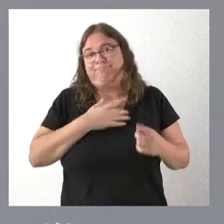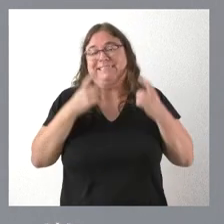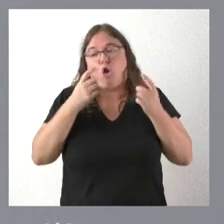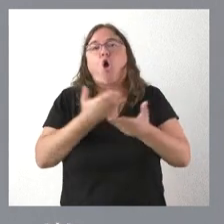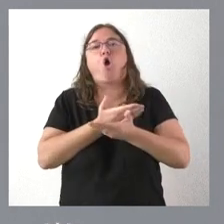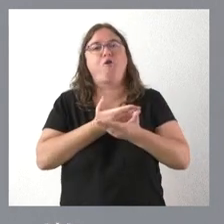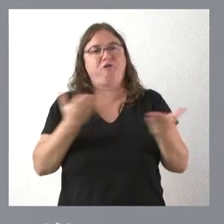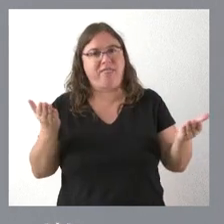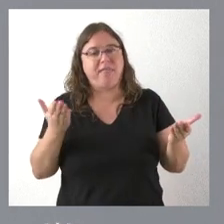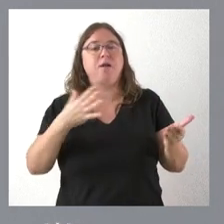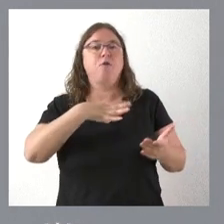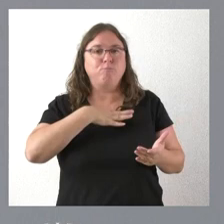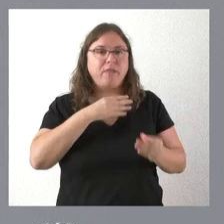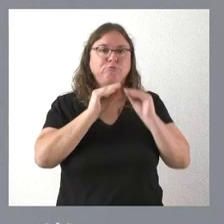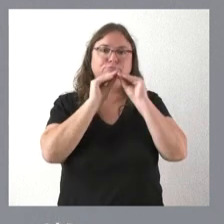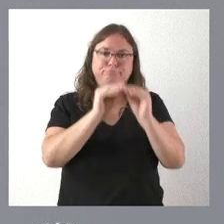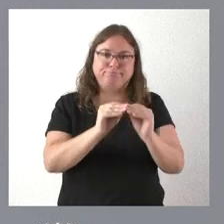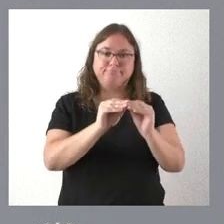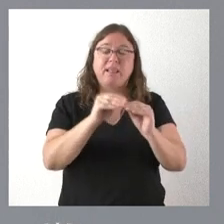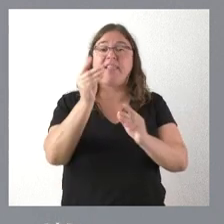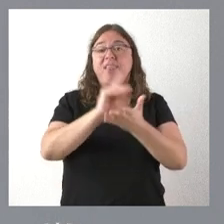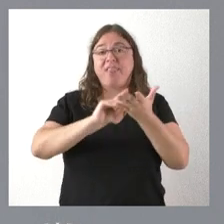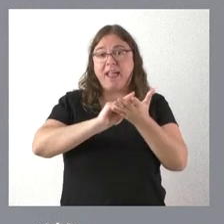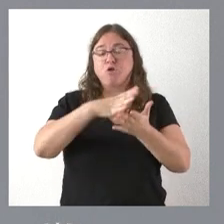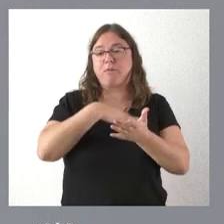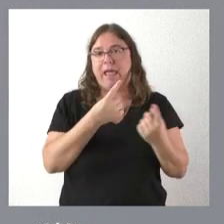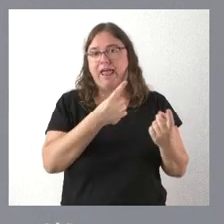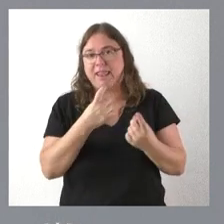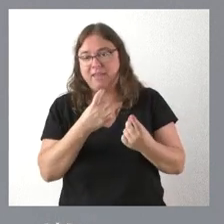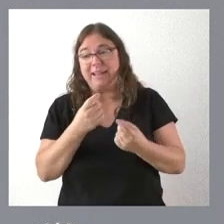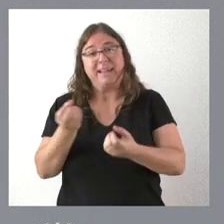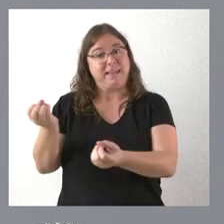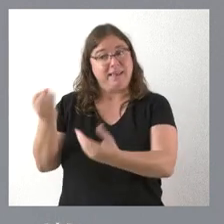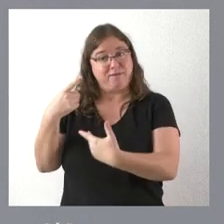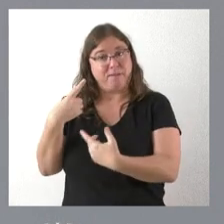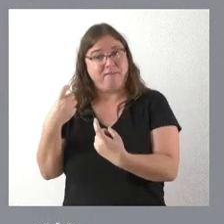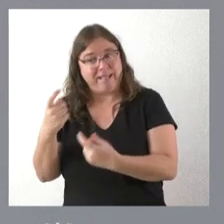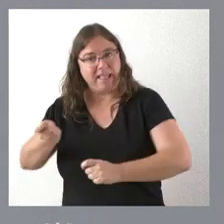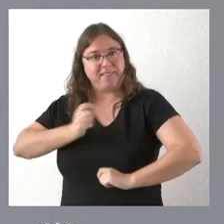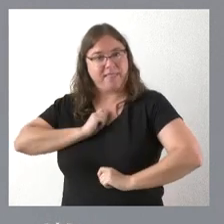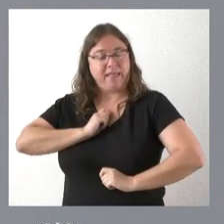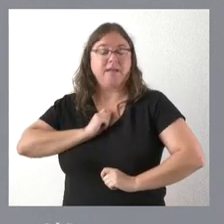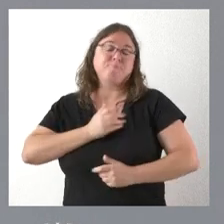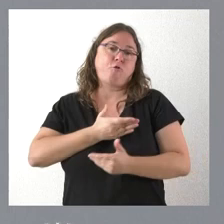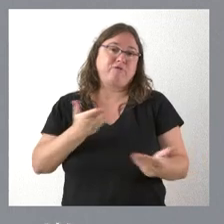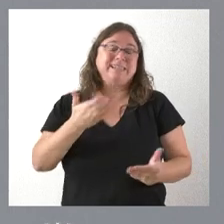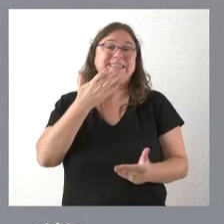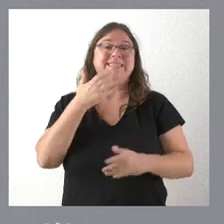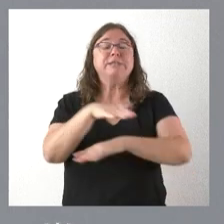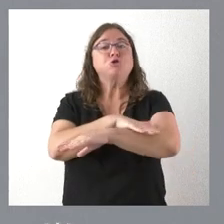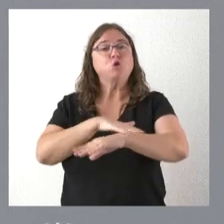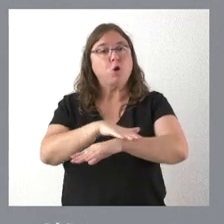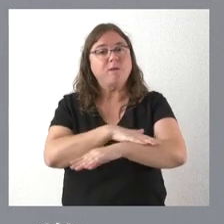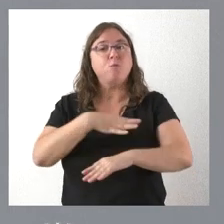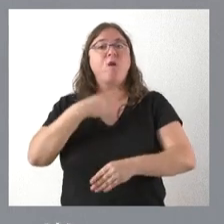confianza en que podamos disponer de estos datos que necesitamos de esta información que se nos tiene que aportar y que el gobierno pues lo